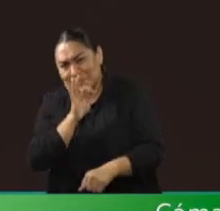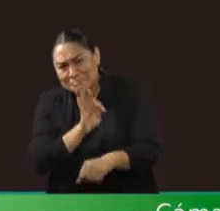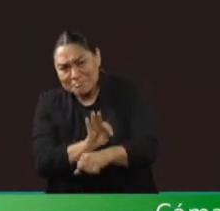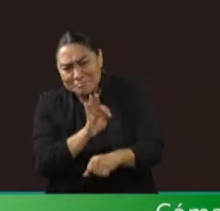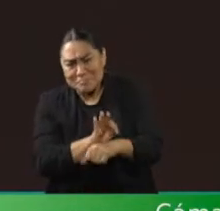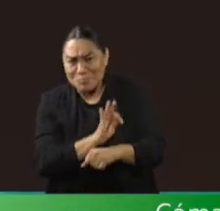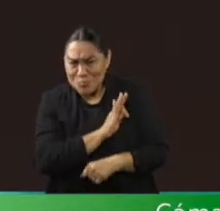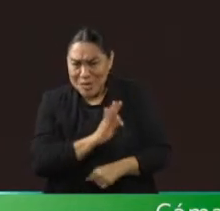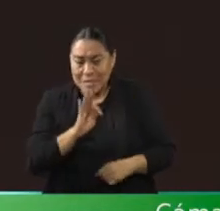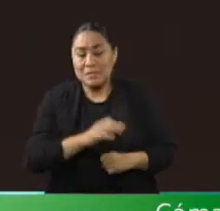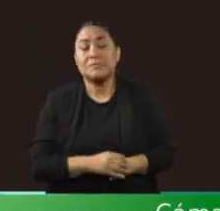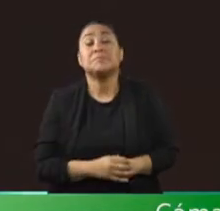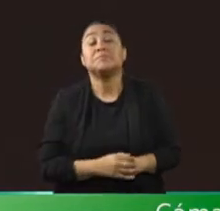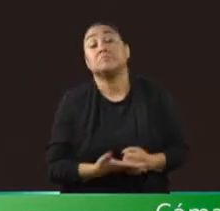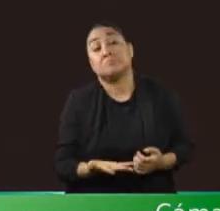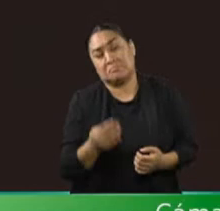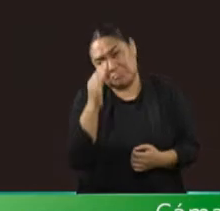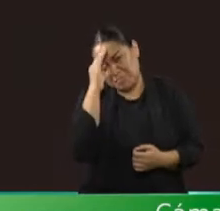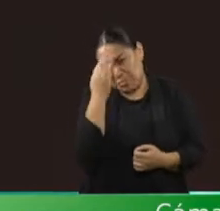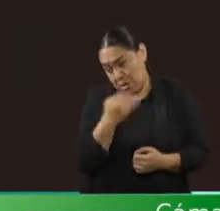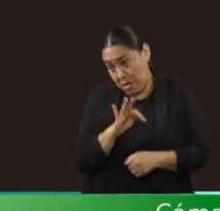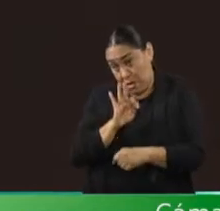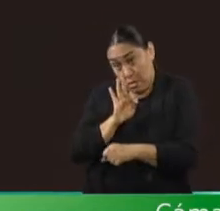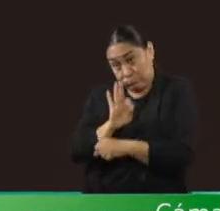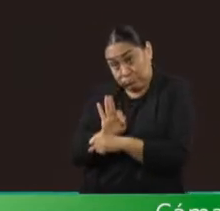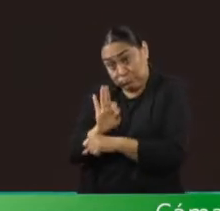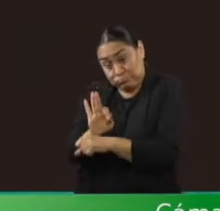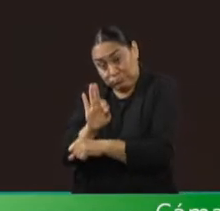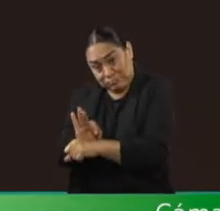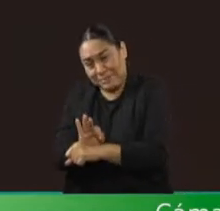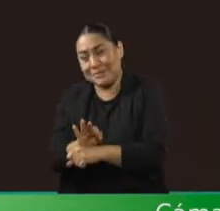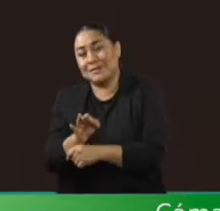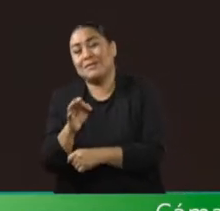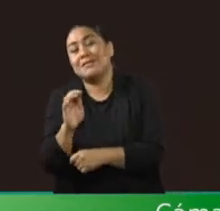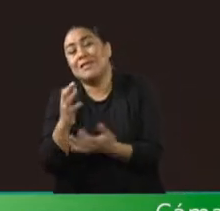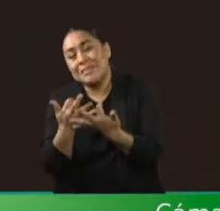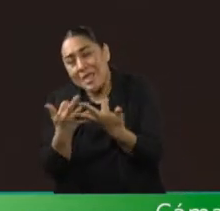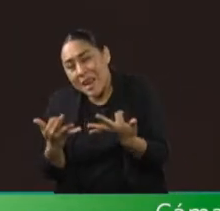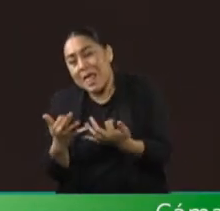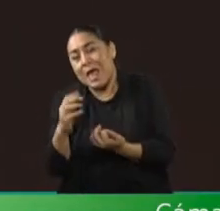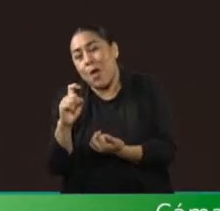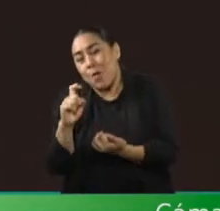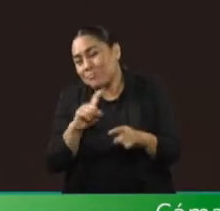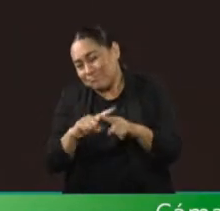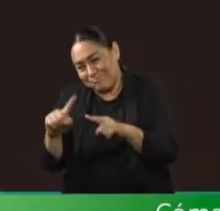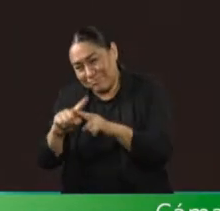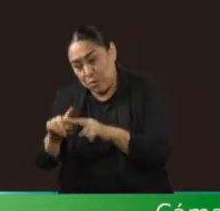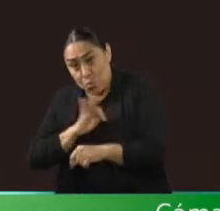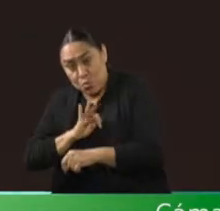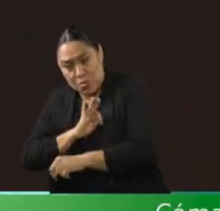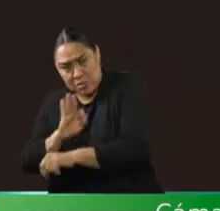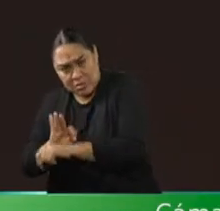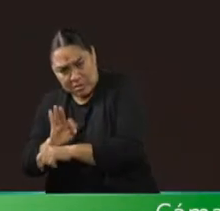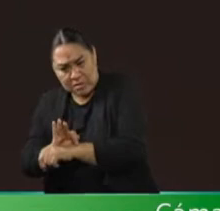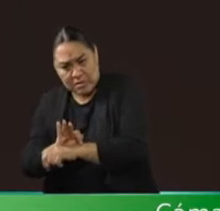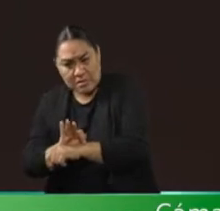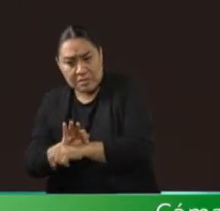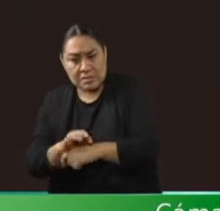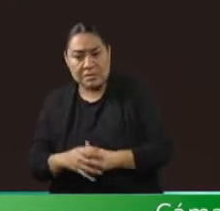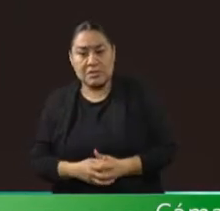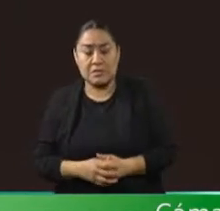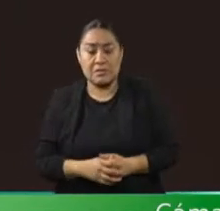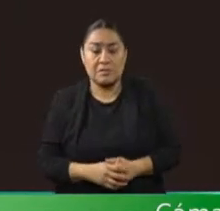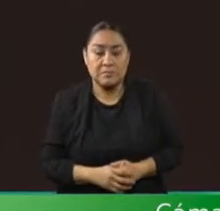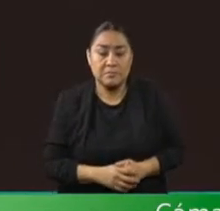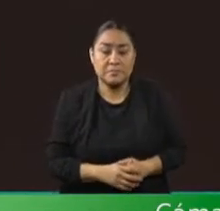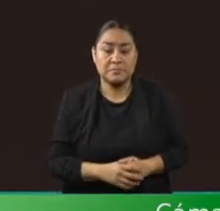paradójico, por un lado, proteger a capa y espada nuestros recursos naturales y del otro, con la inversión,